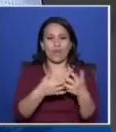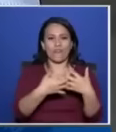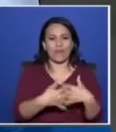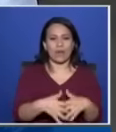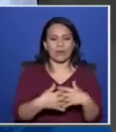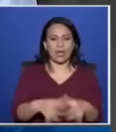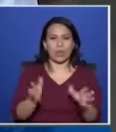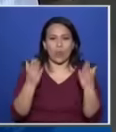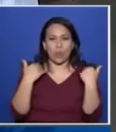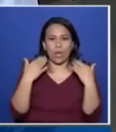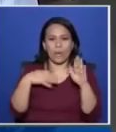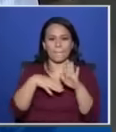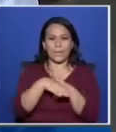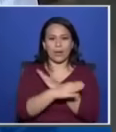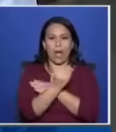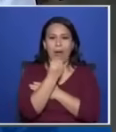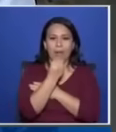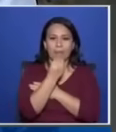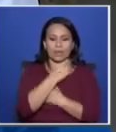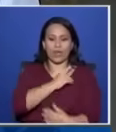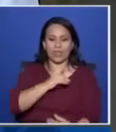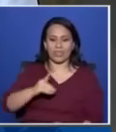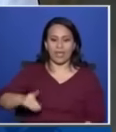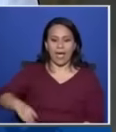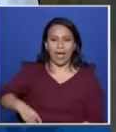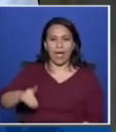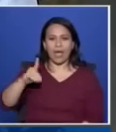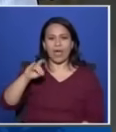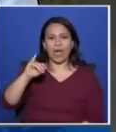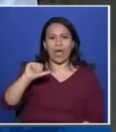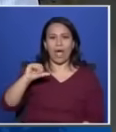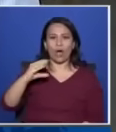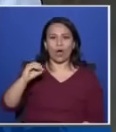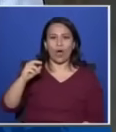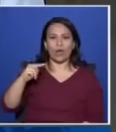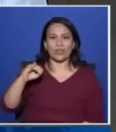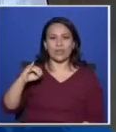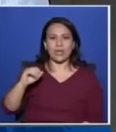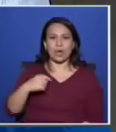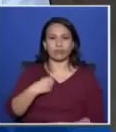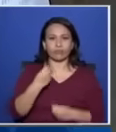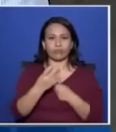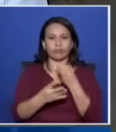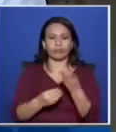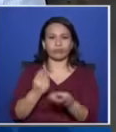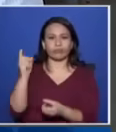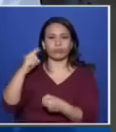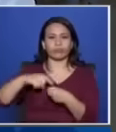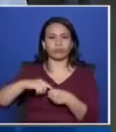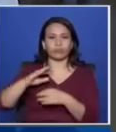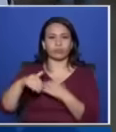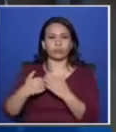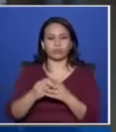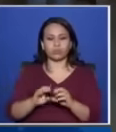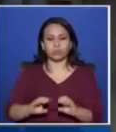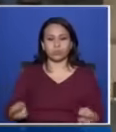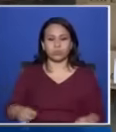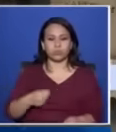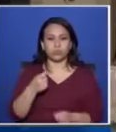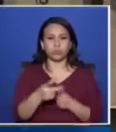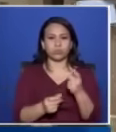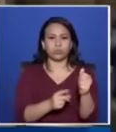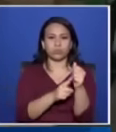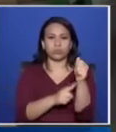Guayaquil. El Banco de Alimentos Diaconía se ha unido para dar la oportunidad de ofrecer la posibilidad de canalizar y garantizar